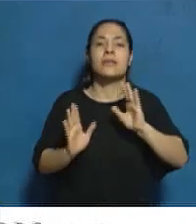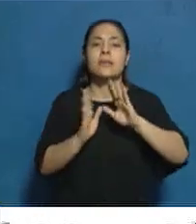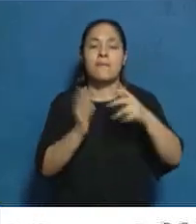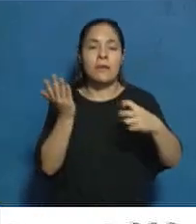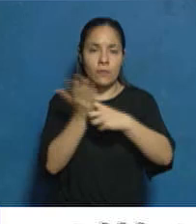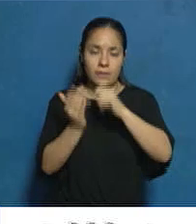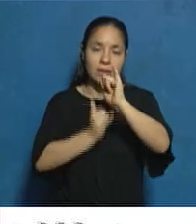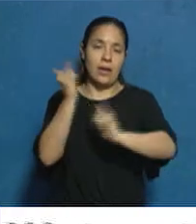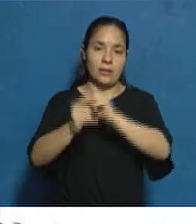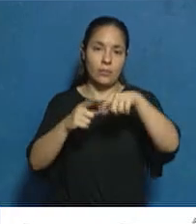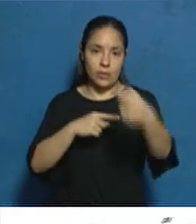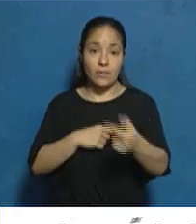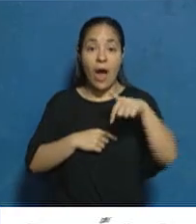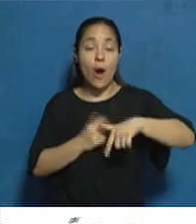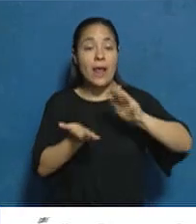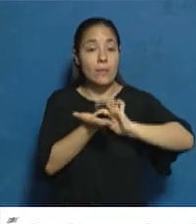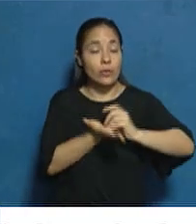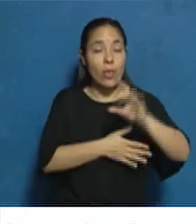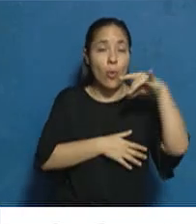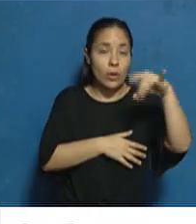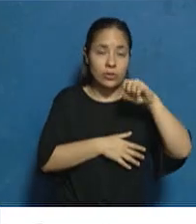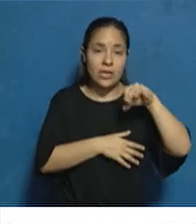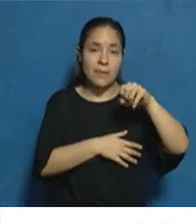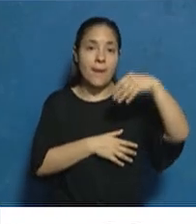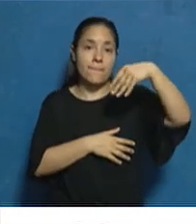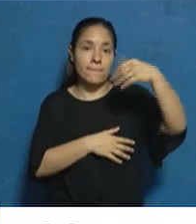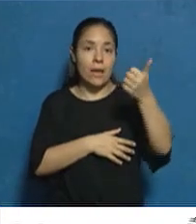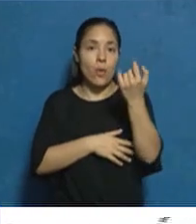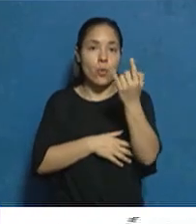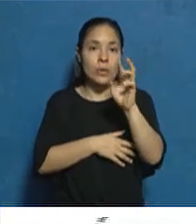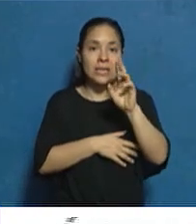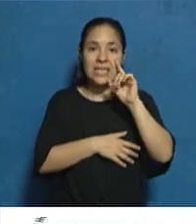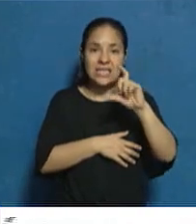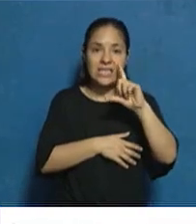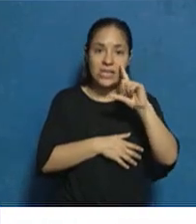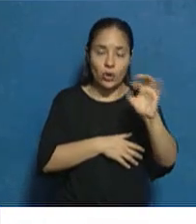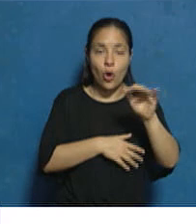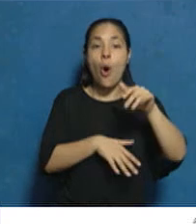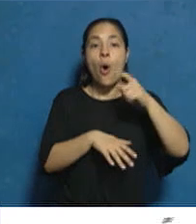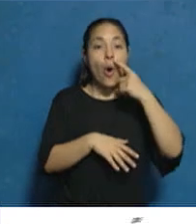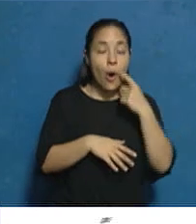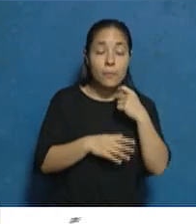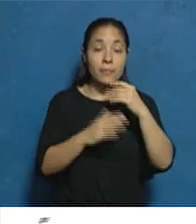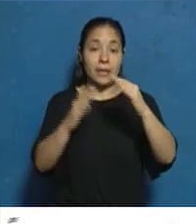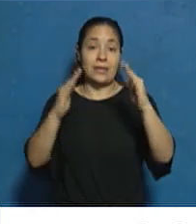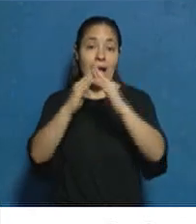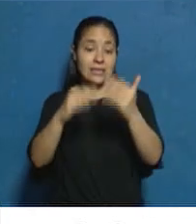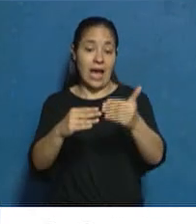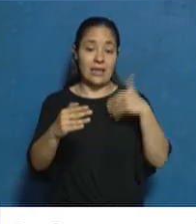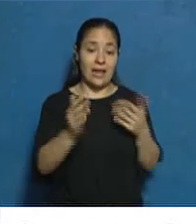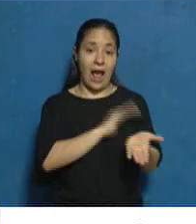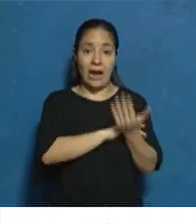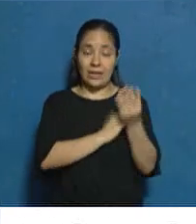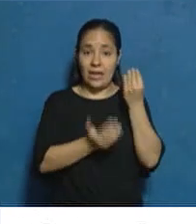fiscal. Hasta el momento, el único imputado es Mauricio Albornoz Bravo, el inquilino de la jubilada, el inquilino de la enfermera